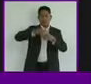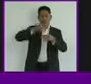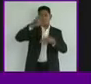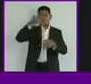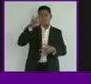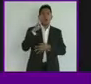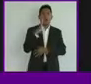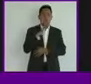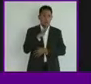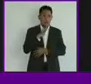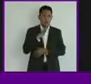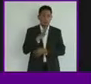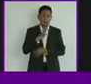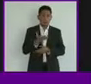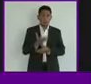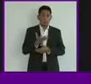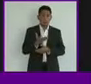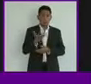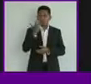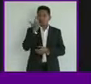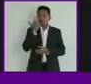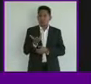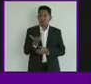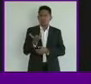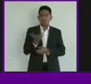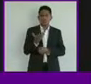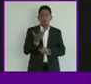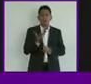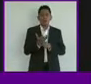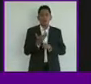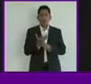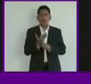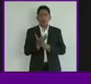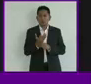hacer es direccionar, si están de acuerdo, chicas y chicos, la comunicación